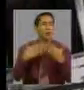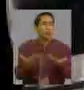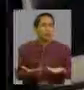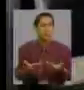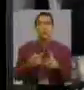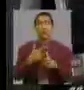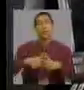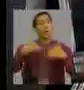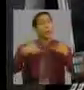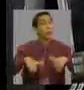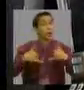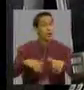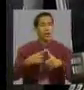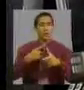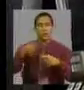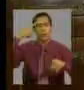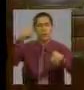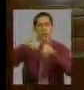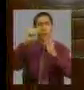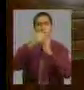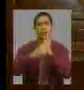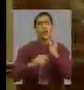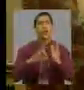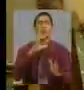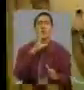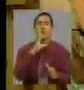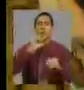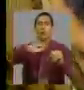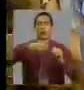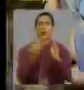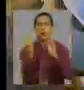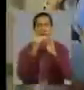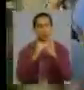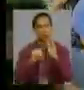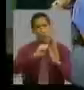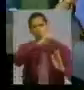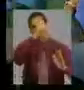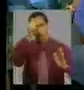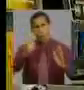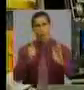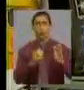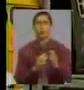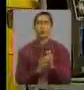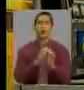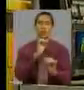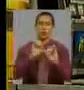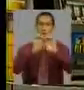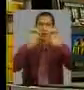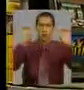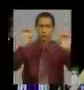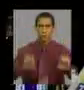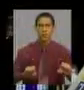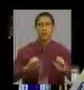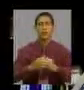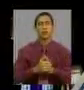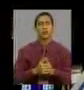Las máquinas decomisadas, según el Ministerio de Turismo, están registradas en otros casinos que meses atrás fueron clausurados.